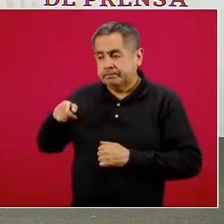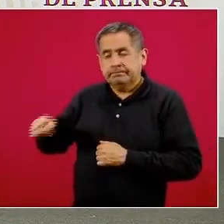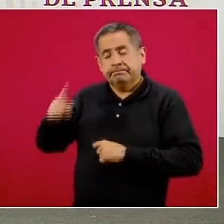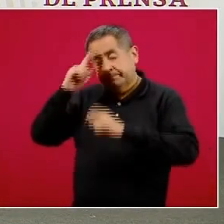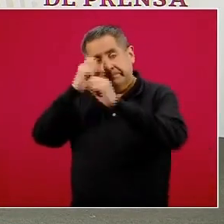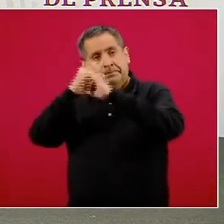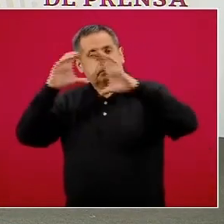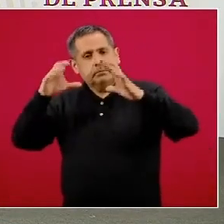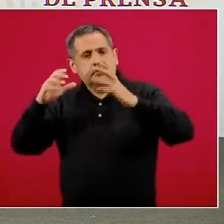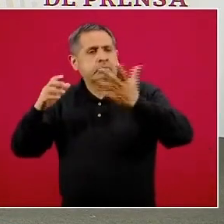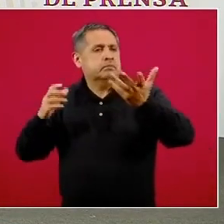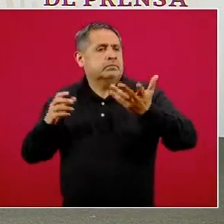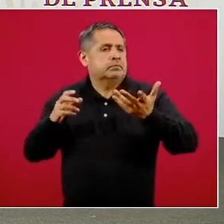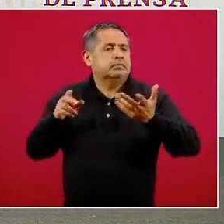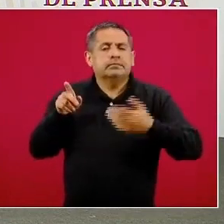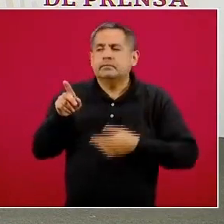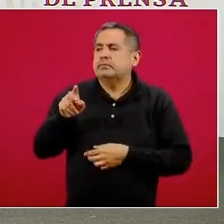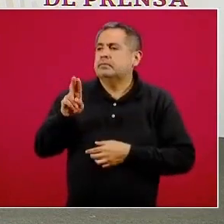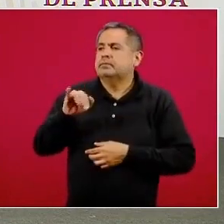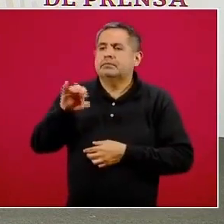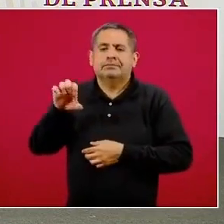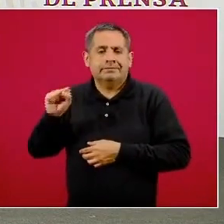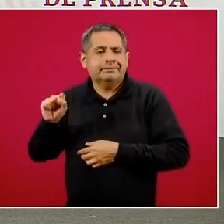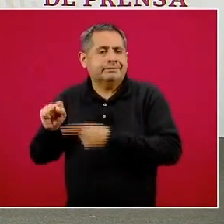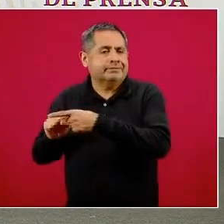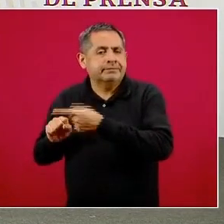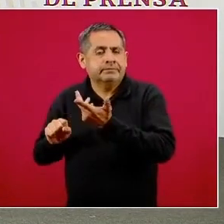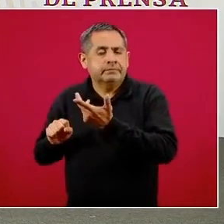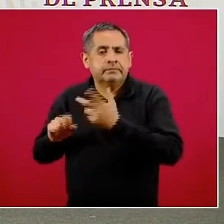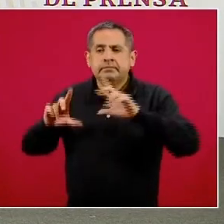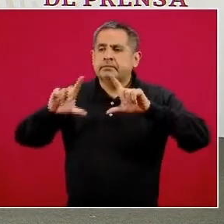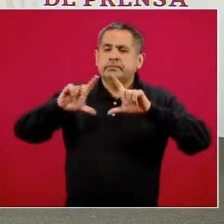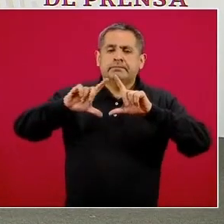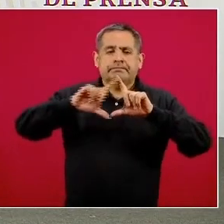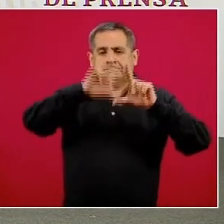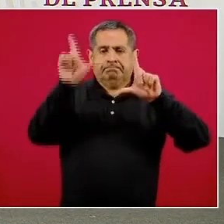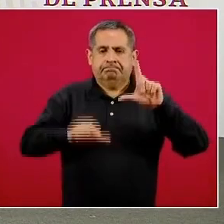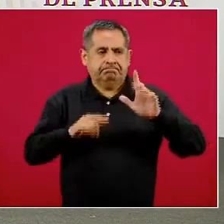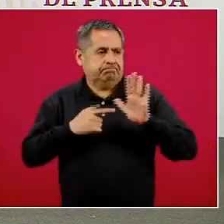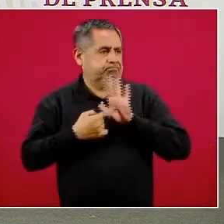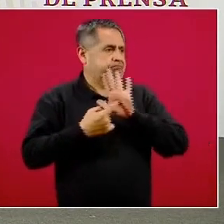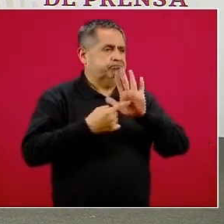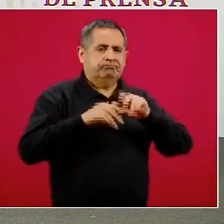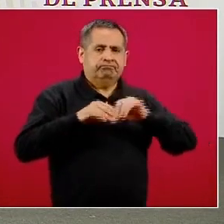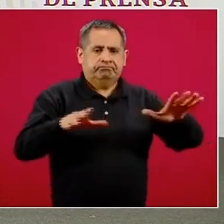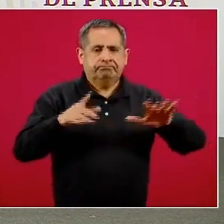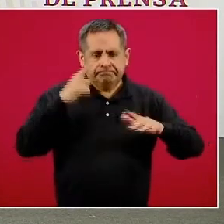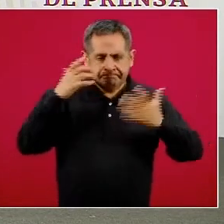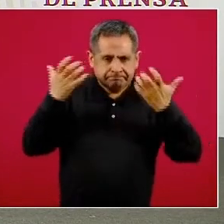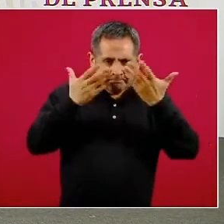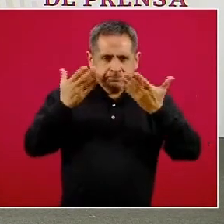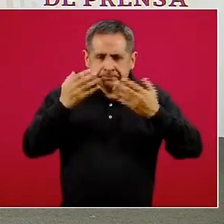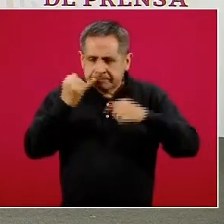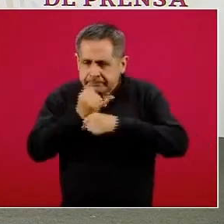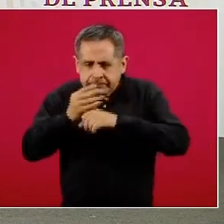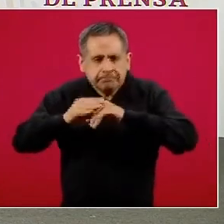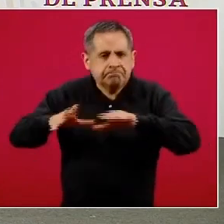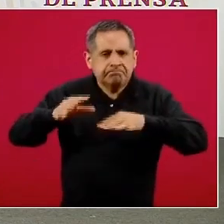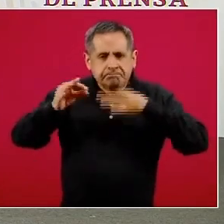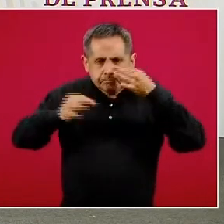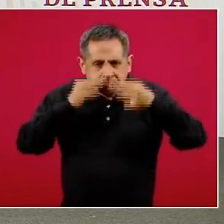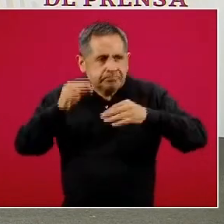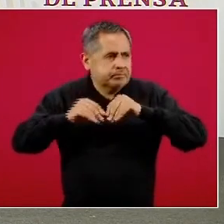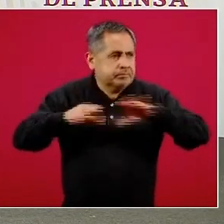Pues es ser un modelo nacional en el ejercicio de la inteligencia epidemiológica, en la producción de esta información que